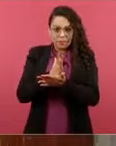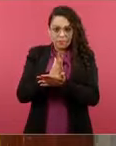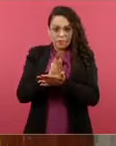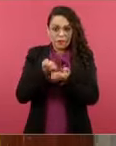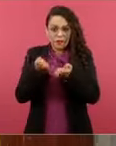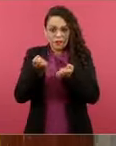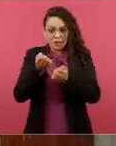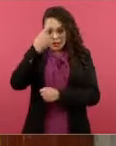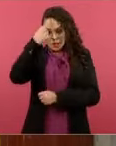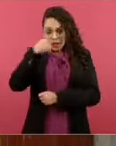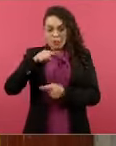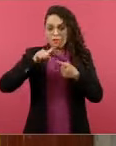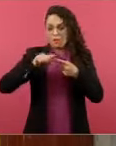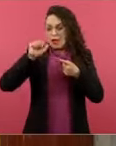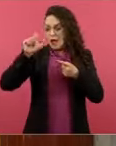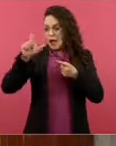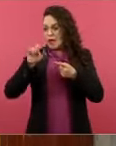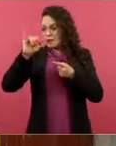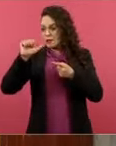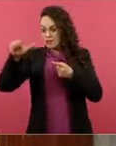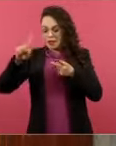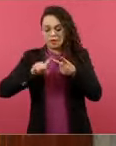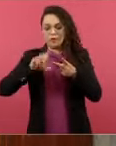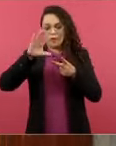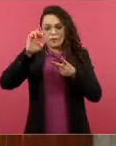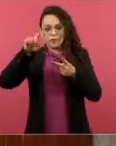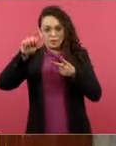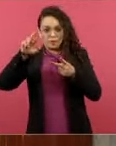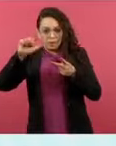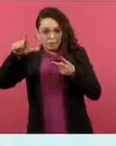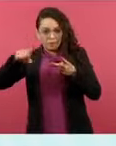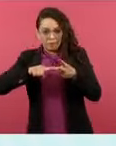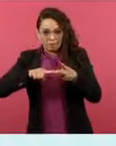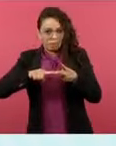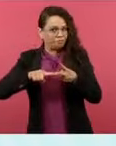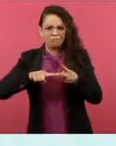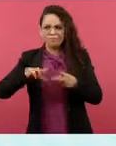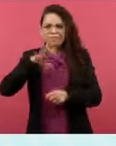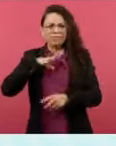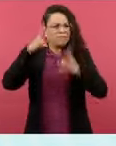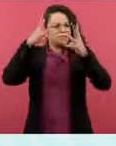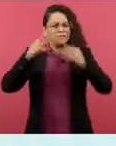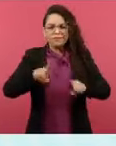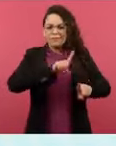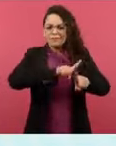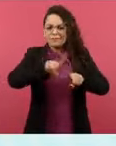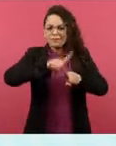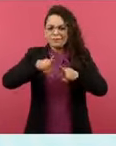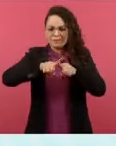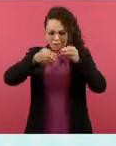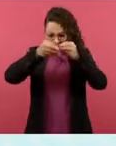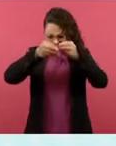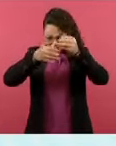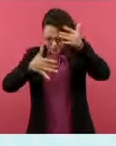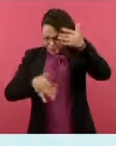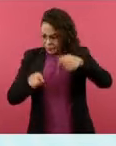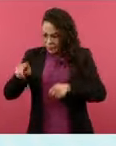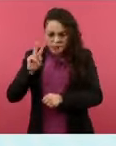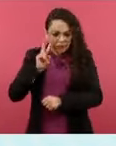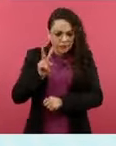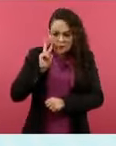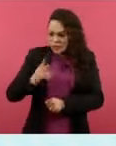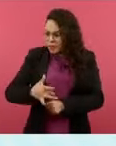la simetría axial. No tienen dos, tienen muchísimos de todas esas muestras que a ellos les resultaron interesantes,